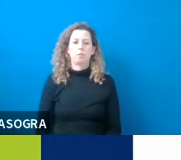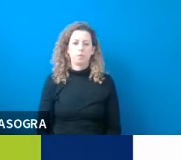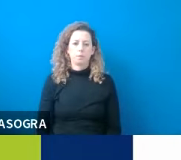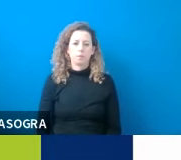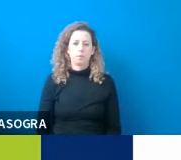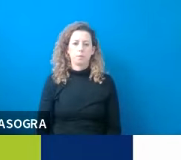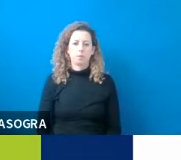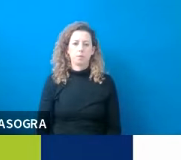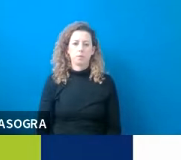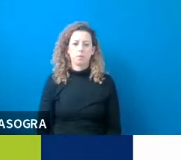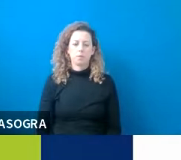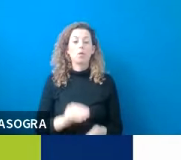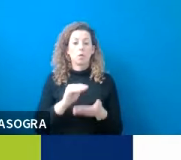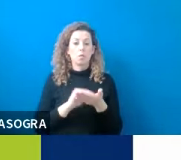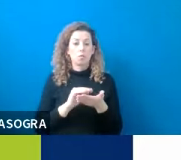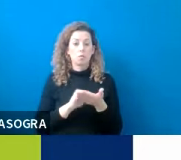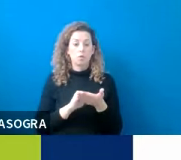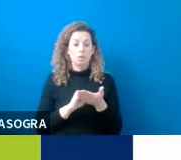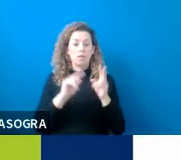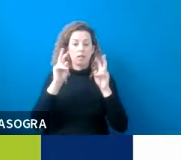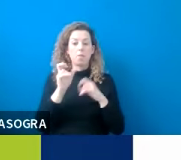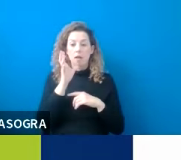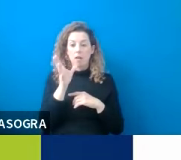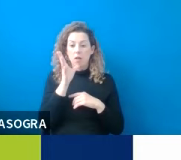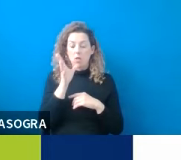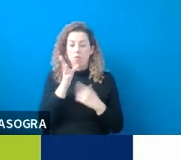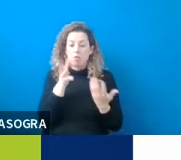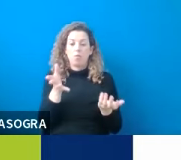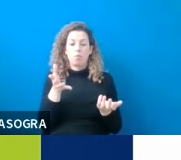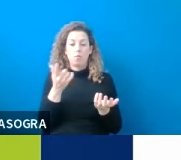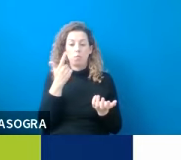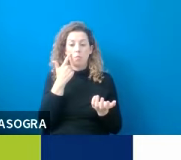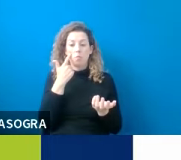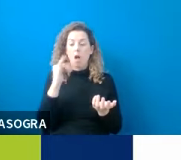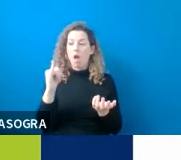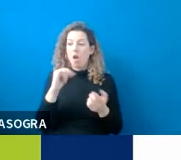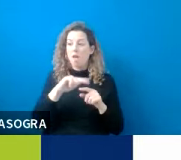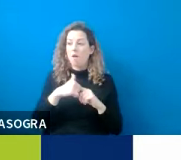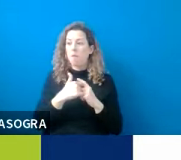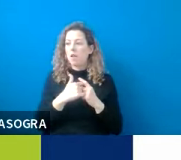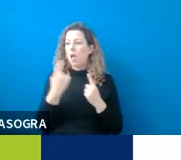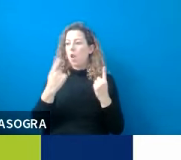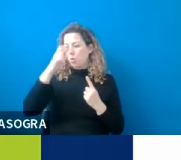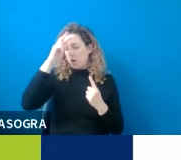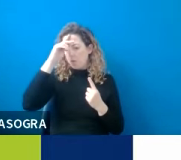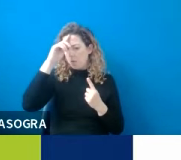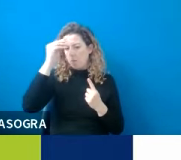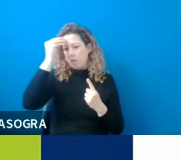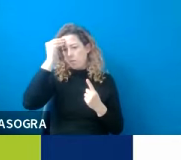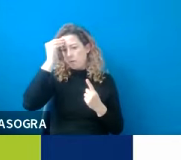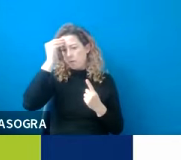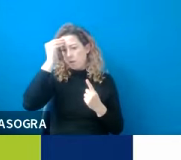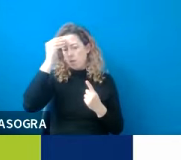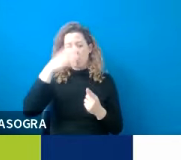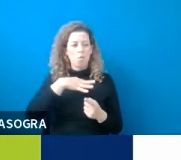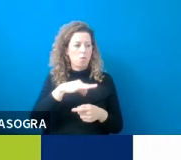Muchas veces hay que ayudar con la atribución de causas, puesto que todavía hay familias que vienen preocupadas pensando que lo que hayan podido dejar de hacer,